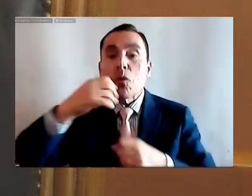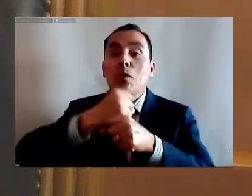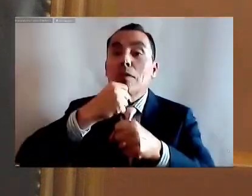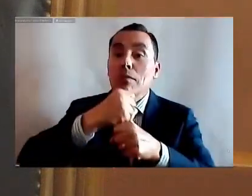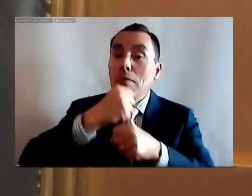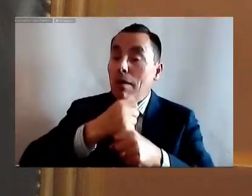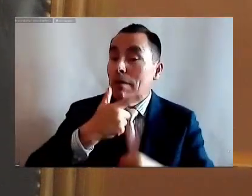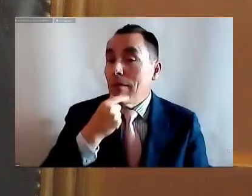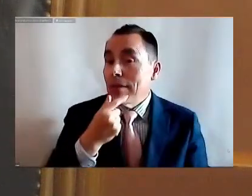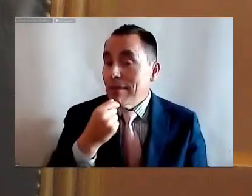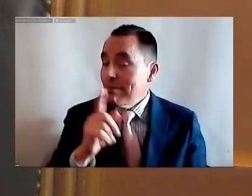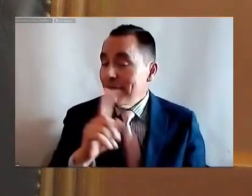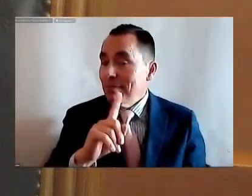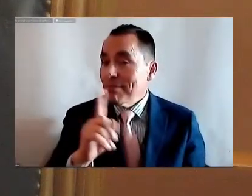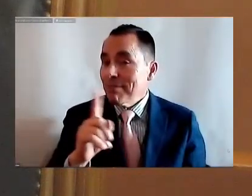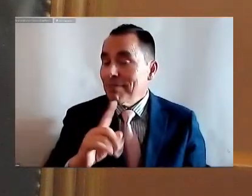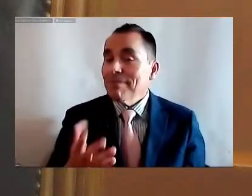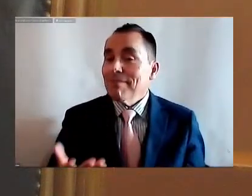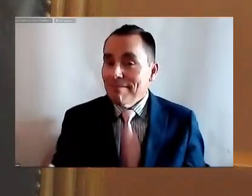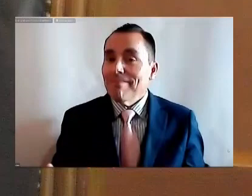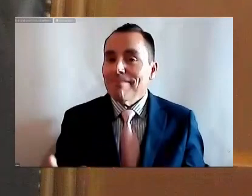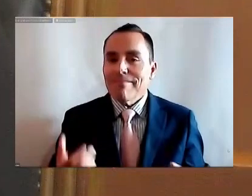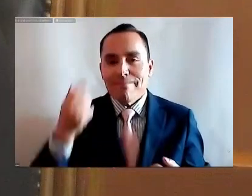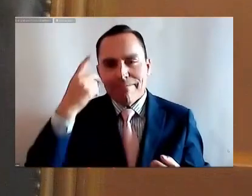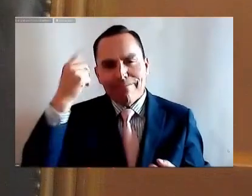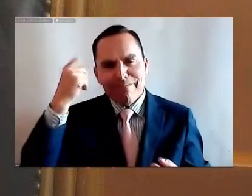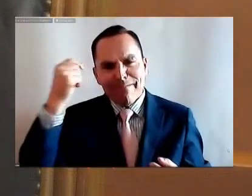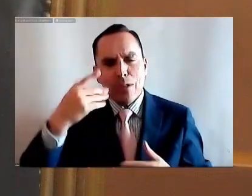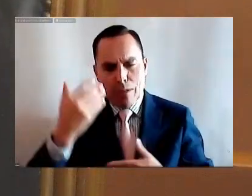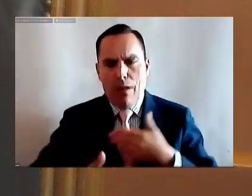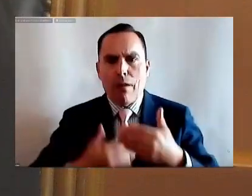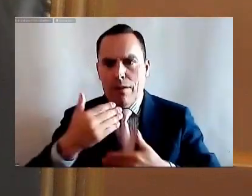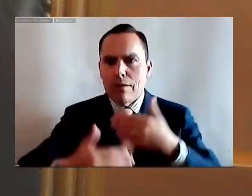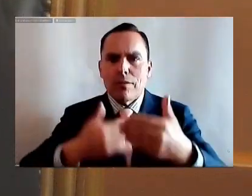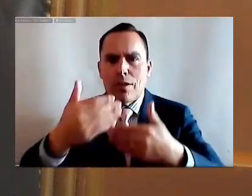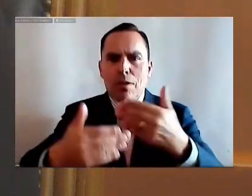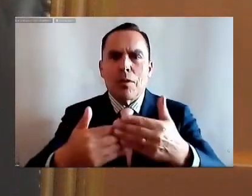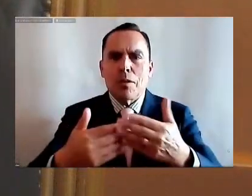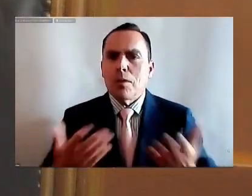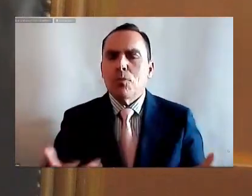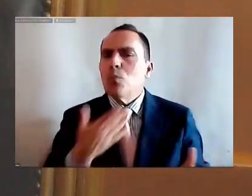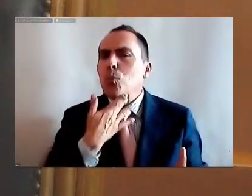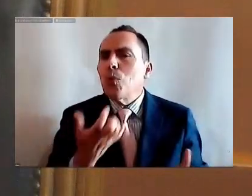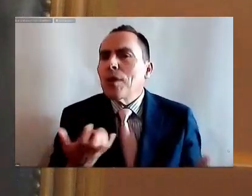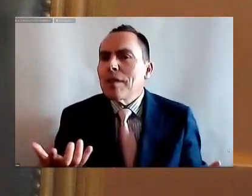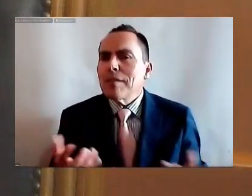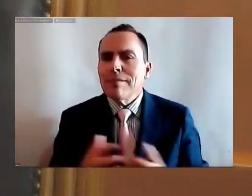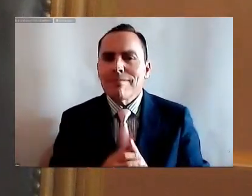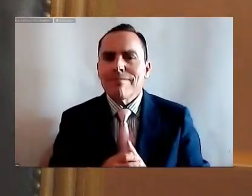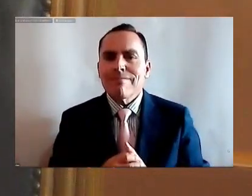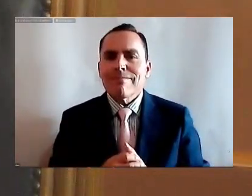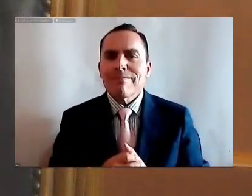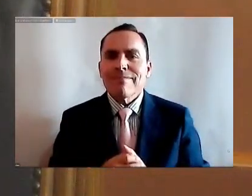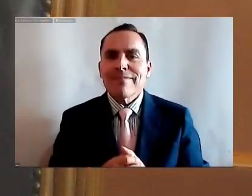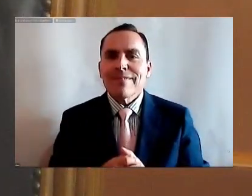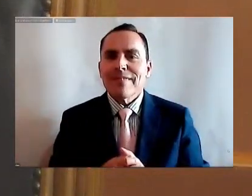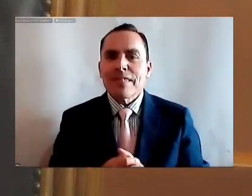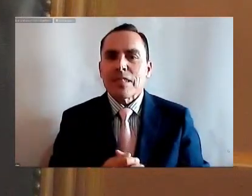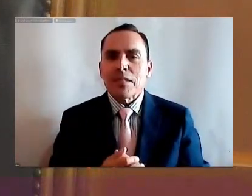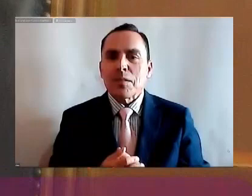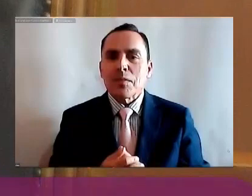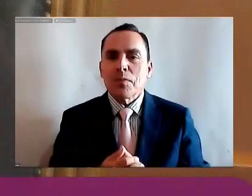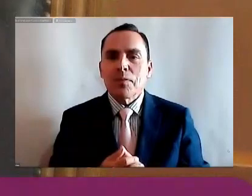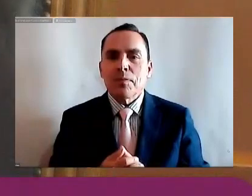fácil y que está muy avanzado, porque, sí, claro, porque